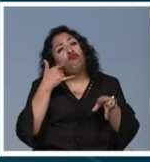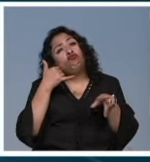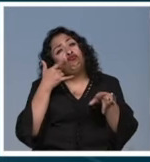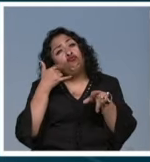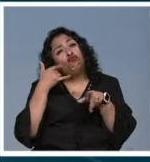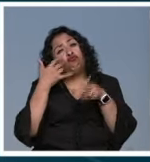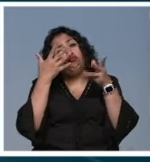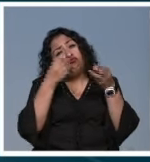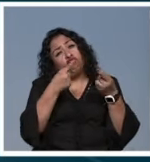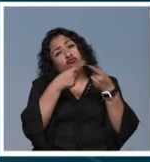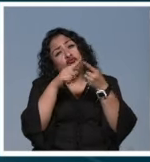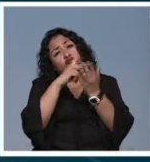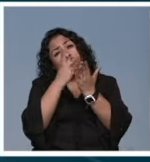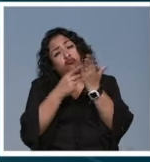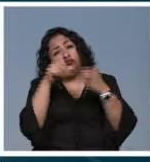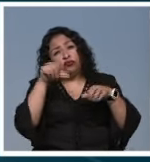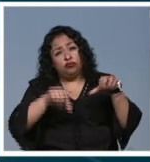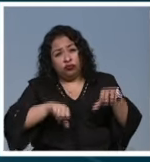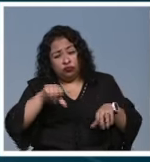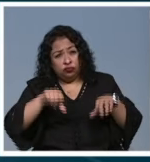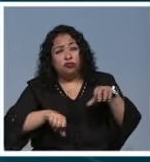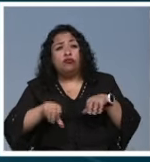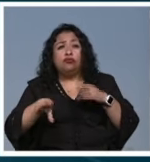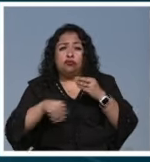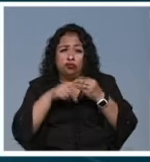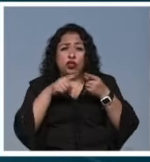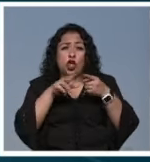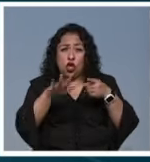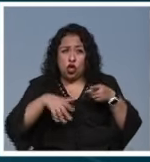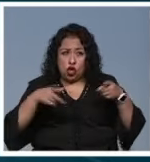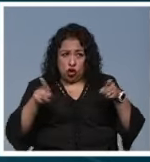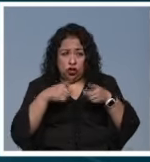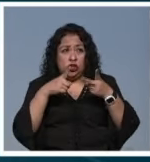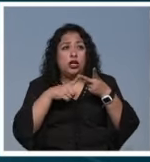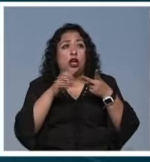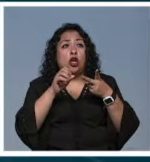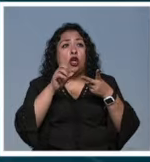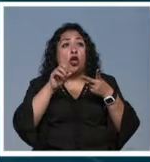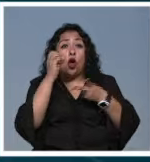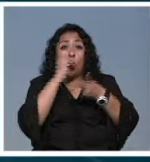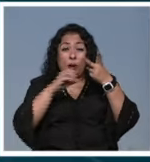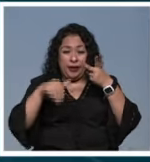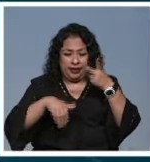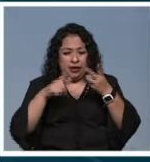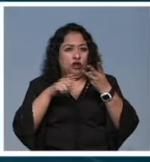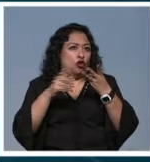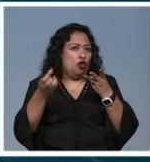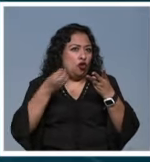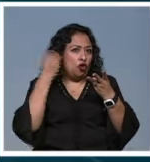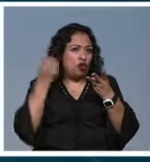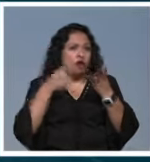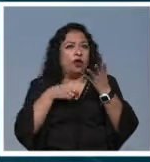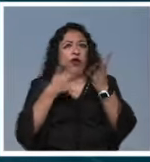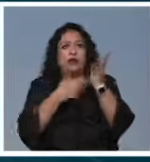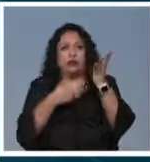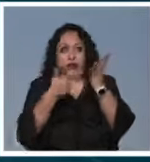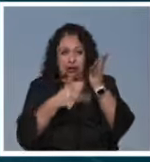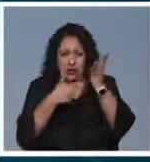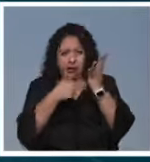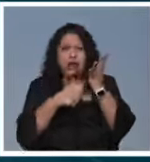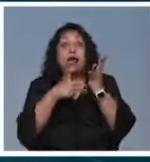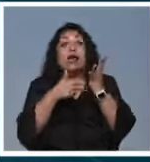un vasto programa de actividades que incluye conciertos, obras de teatro, conferencias y talleres,